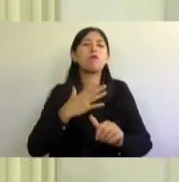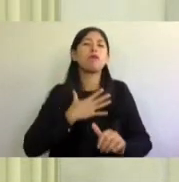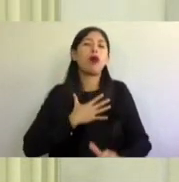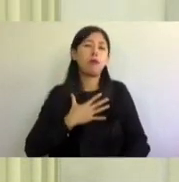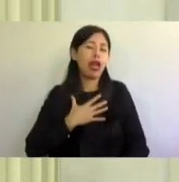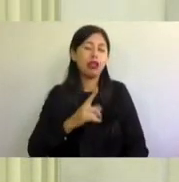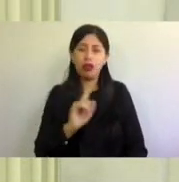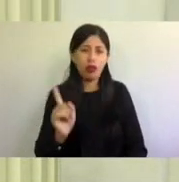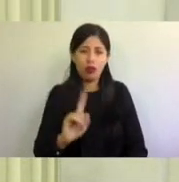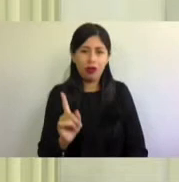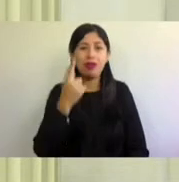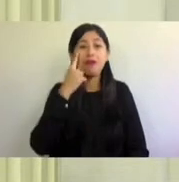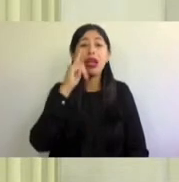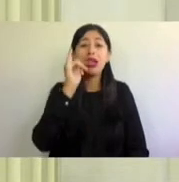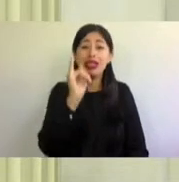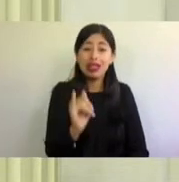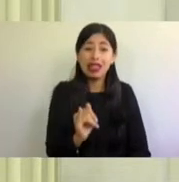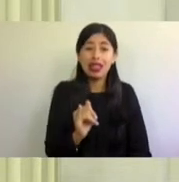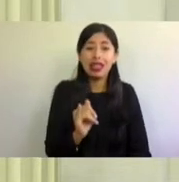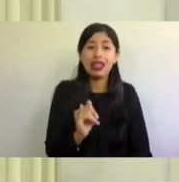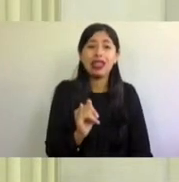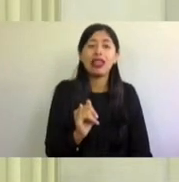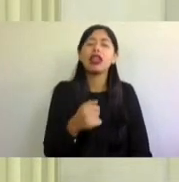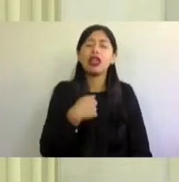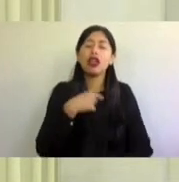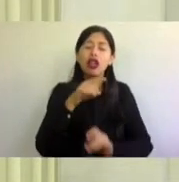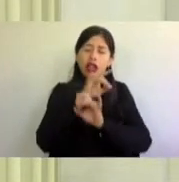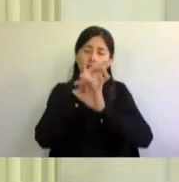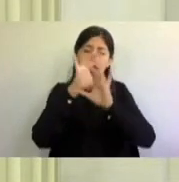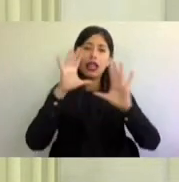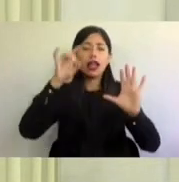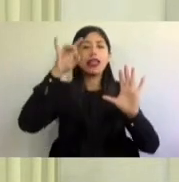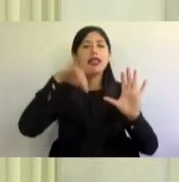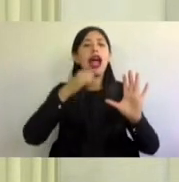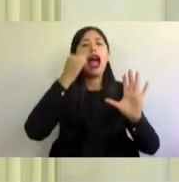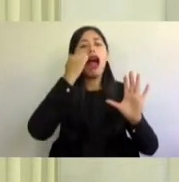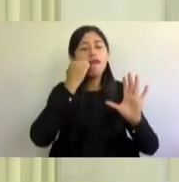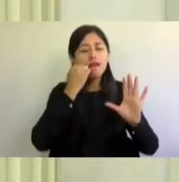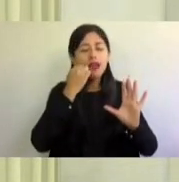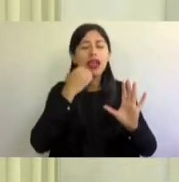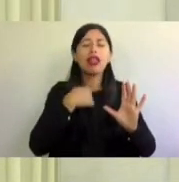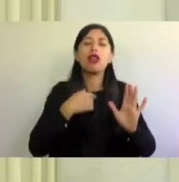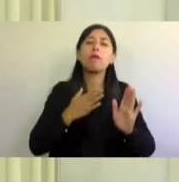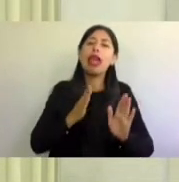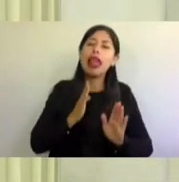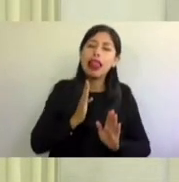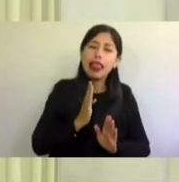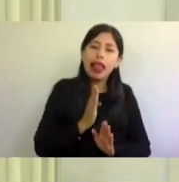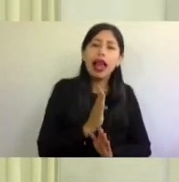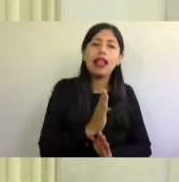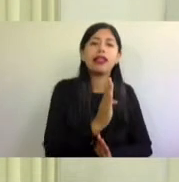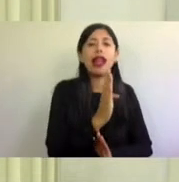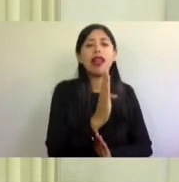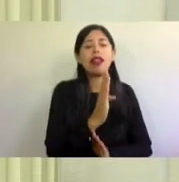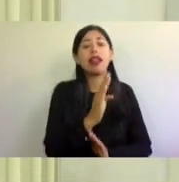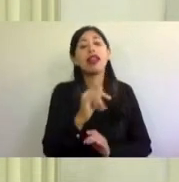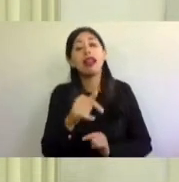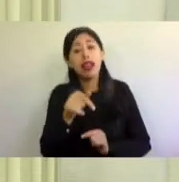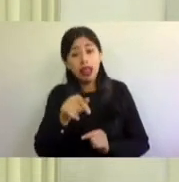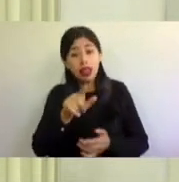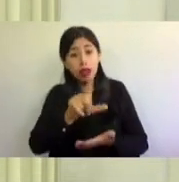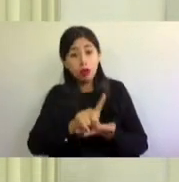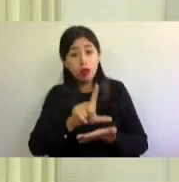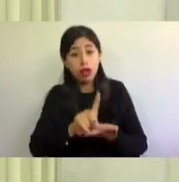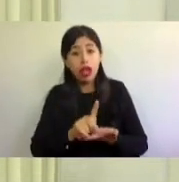sí tengo claro mis afectos mis lealtades y es en este lugar en donde